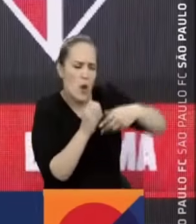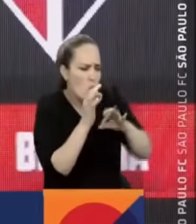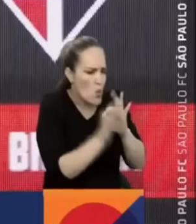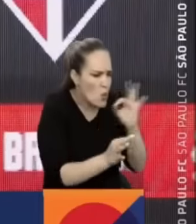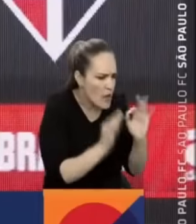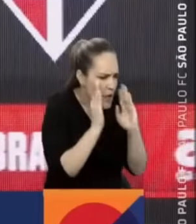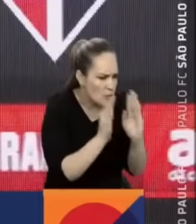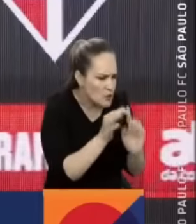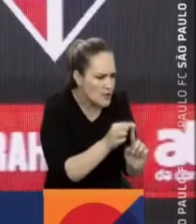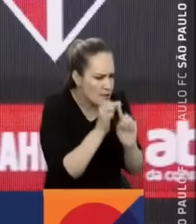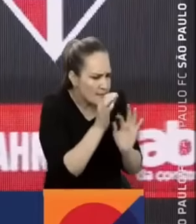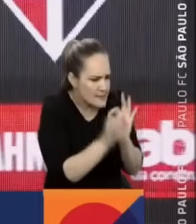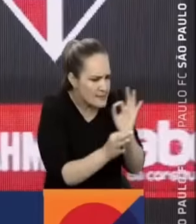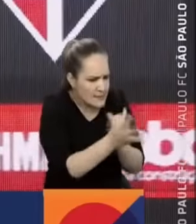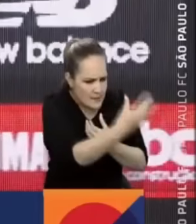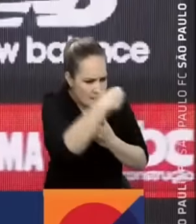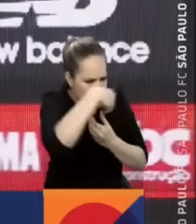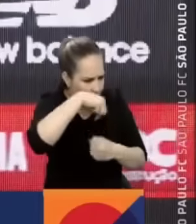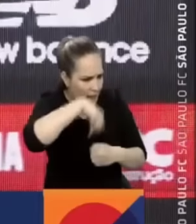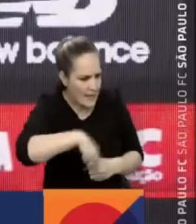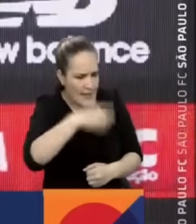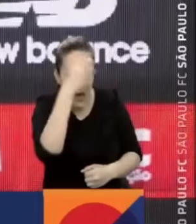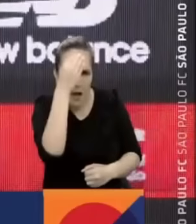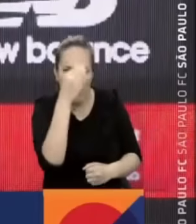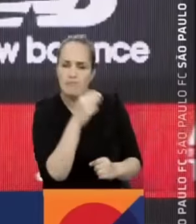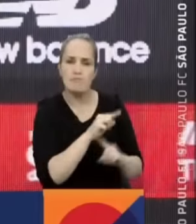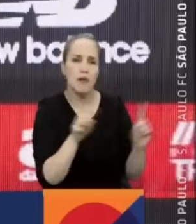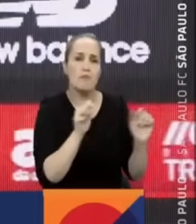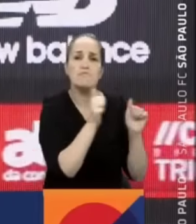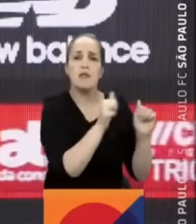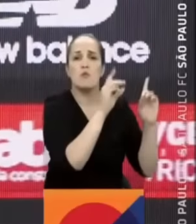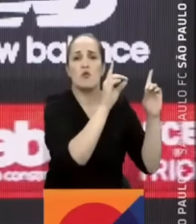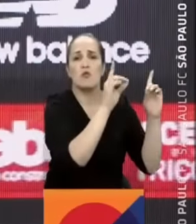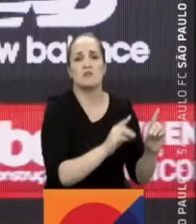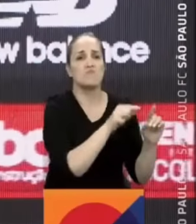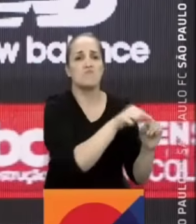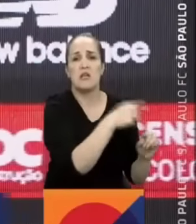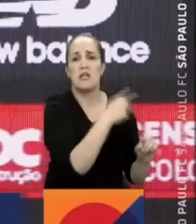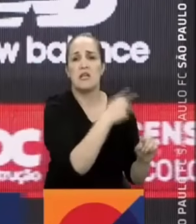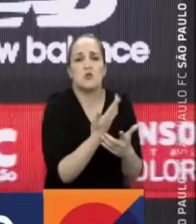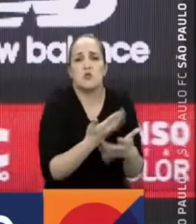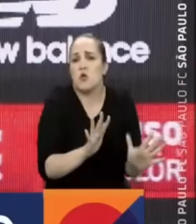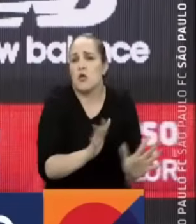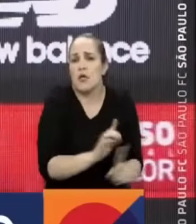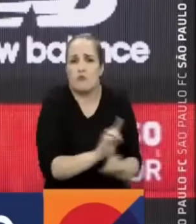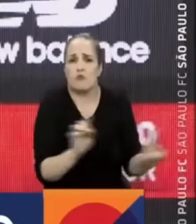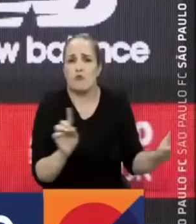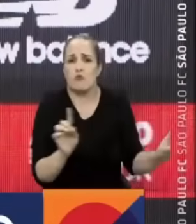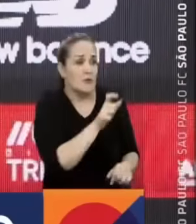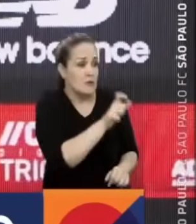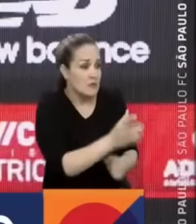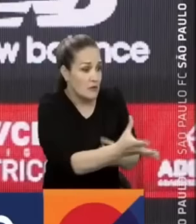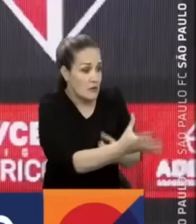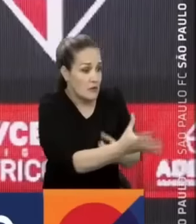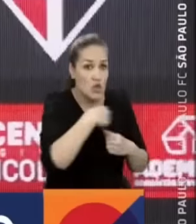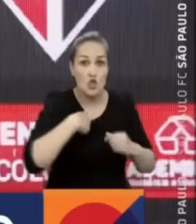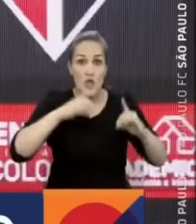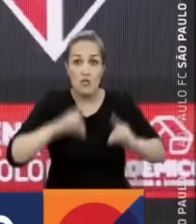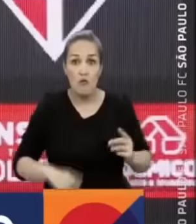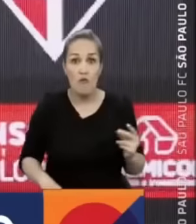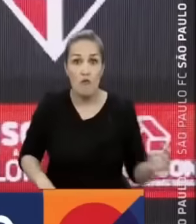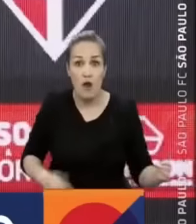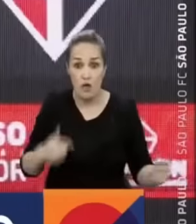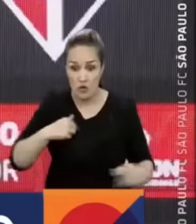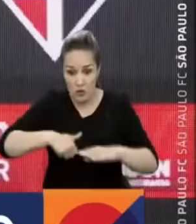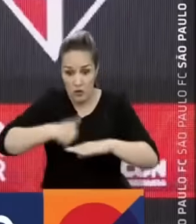atención especial para contar con él lo más pronto posible, pero la decisión del mismo jugador fue irse. El no contar con el jugador no fue una decisión técnica